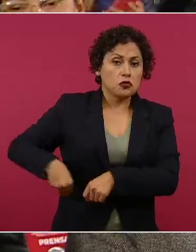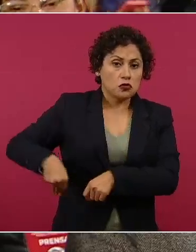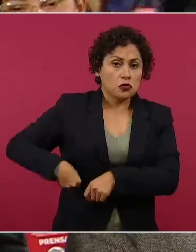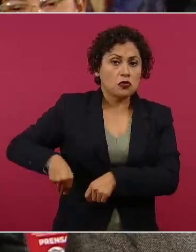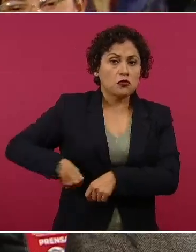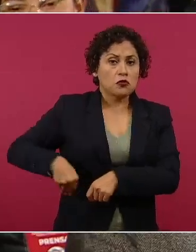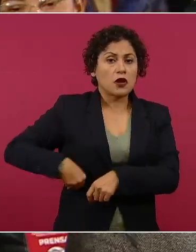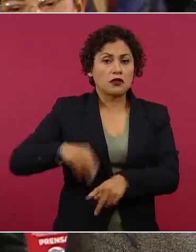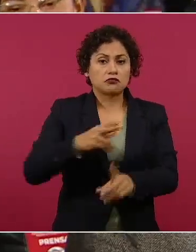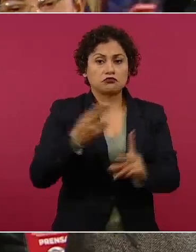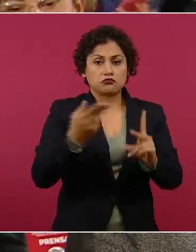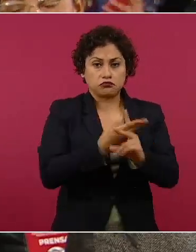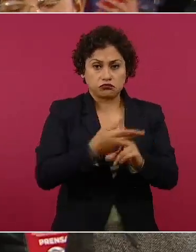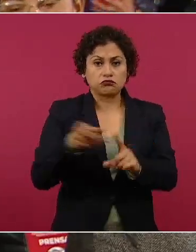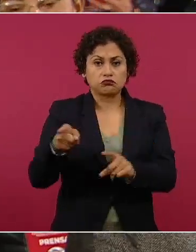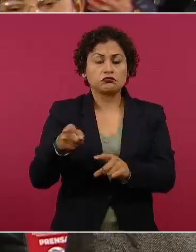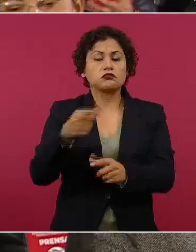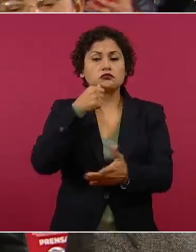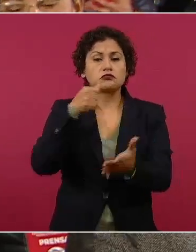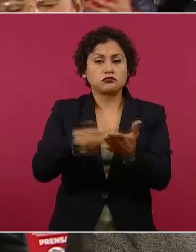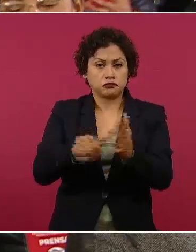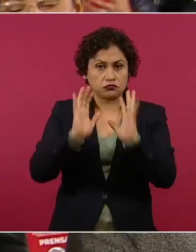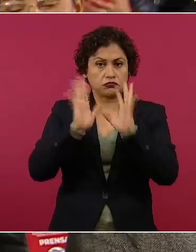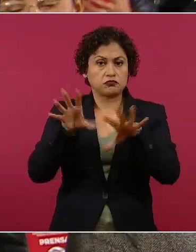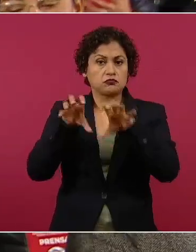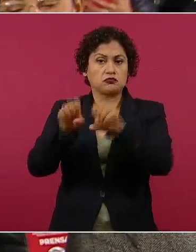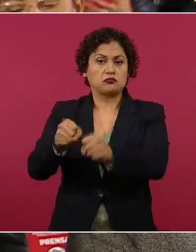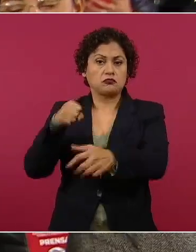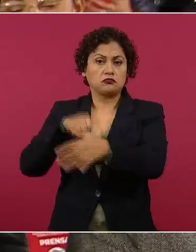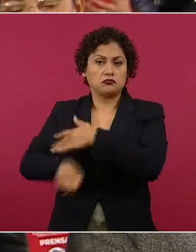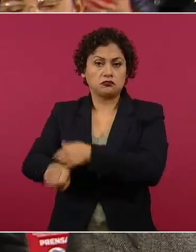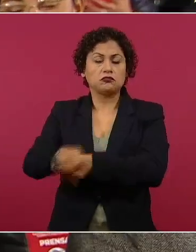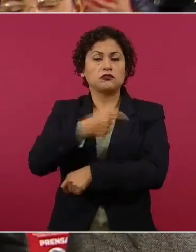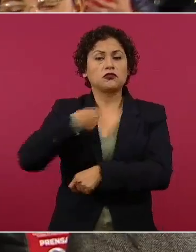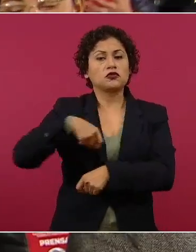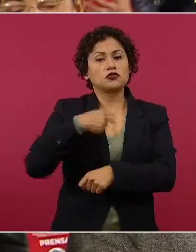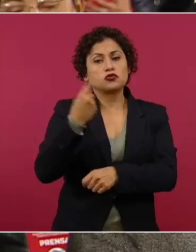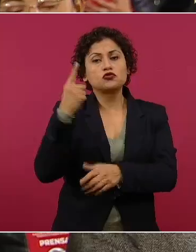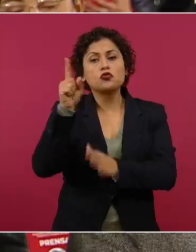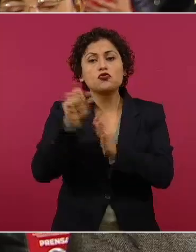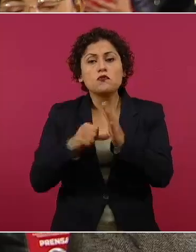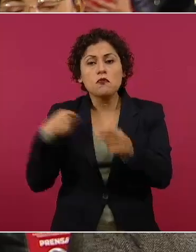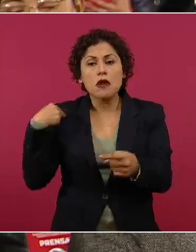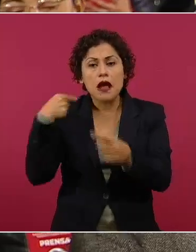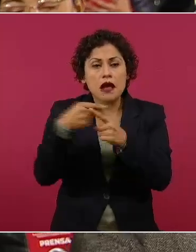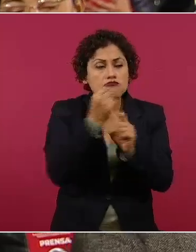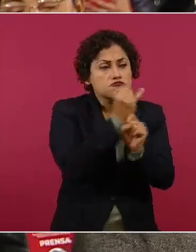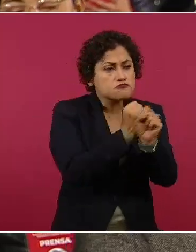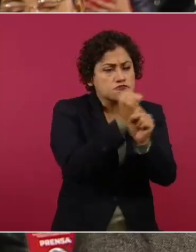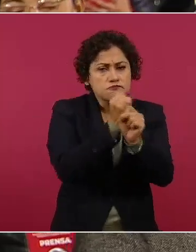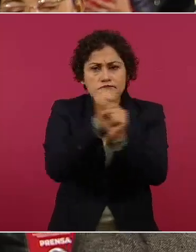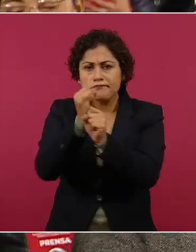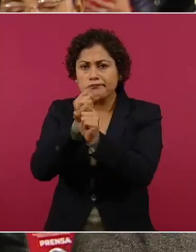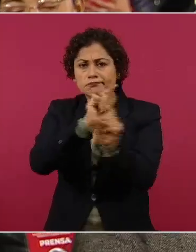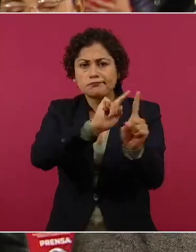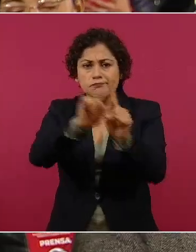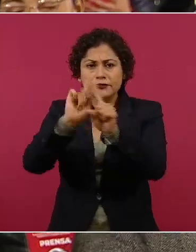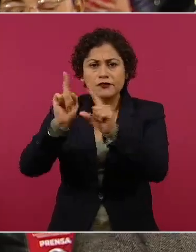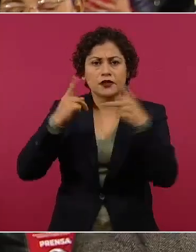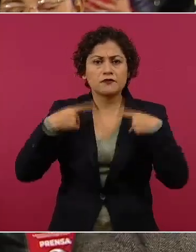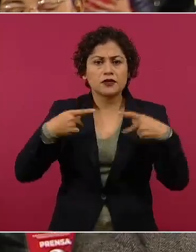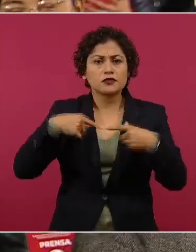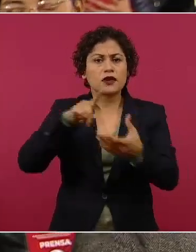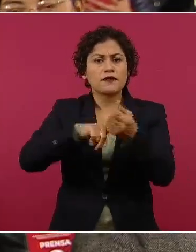que se les cumplimentó una orden de aprehensión. Hace más de un mes que hemos investigado y entrevistado a decenas de integrantes de la comunidad